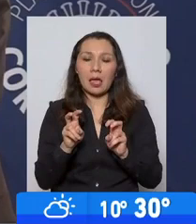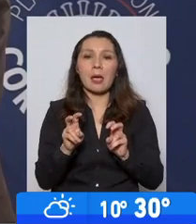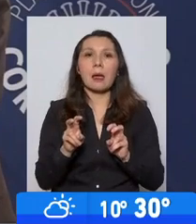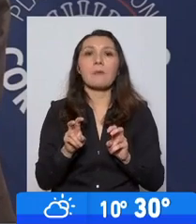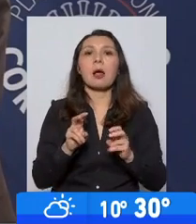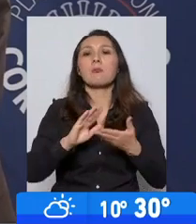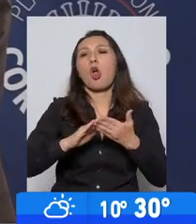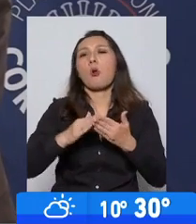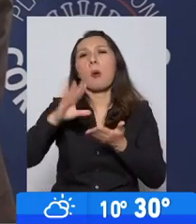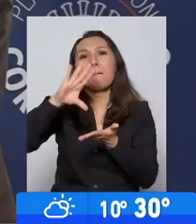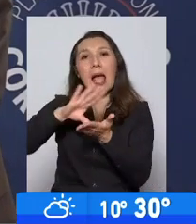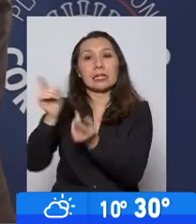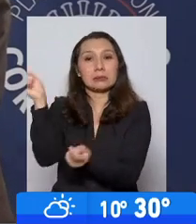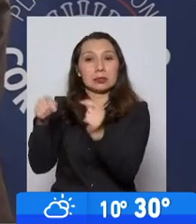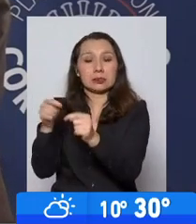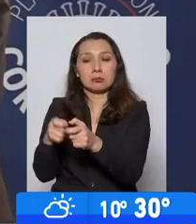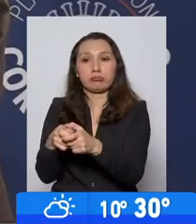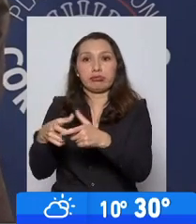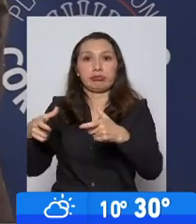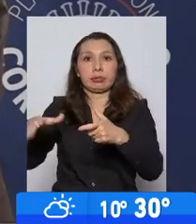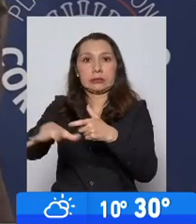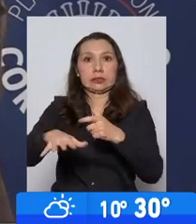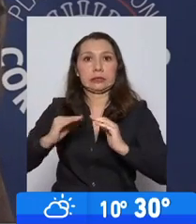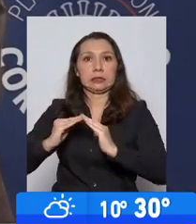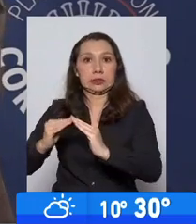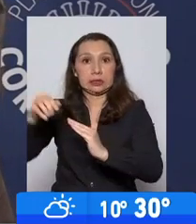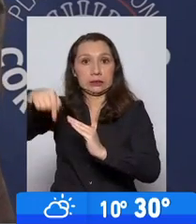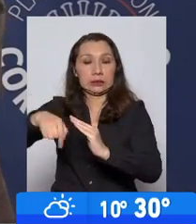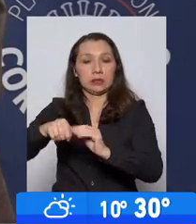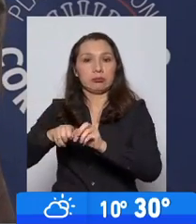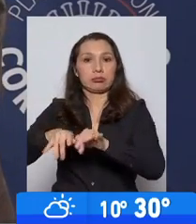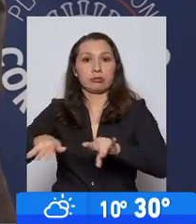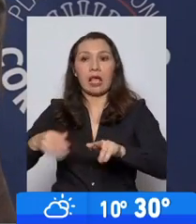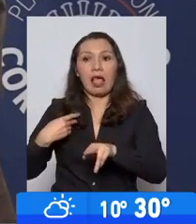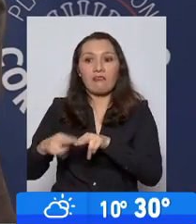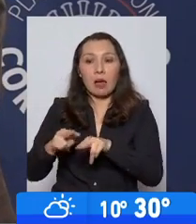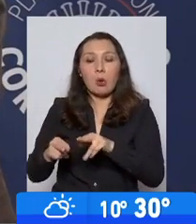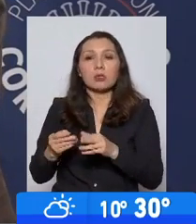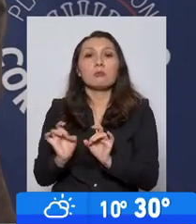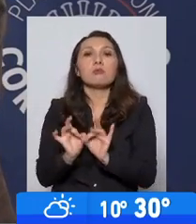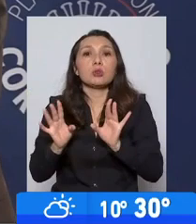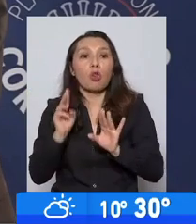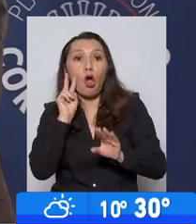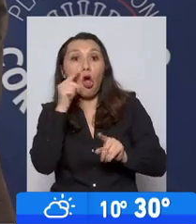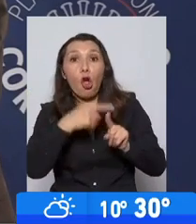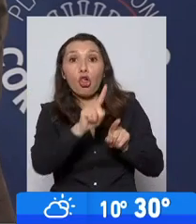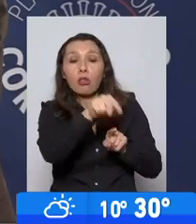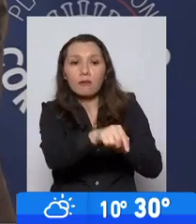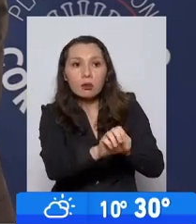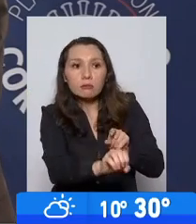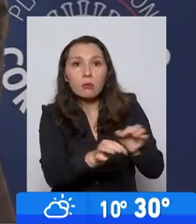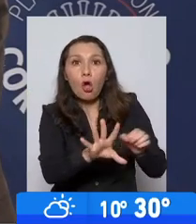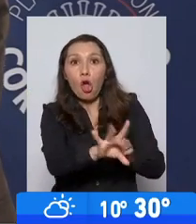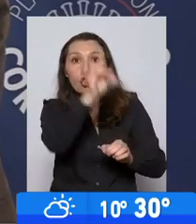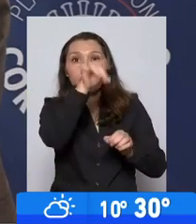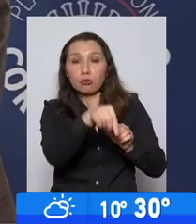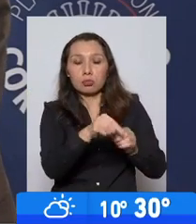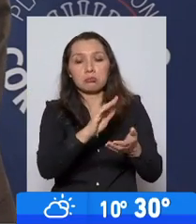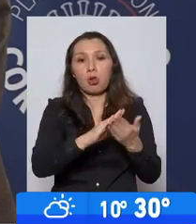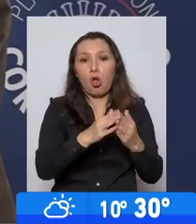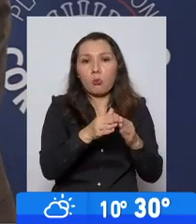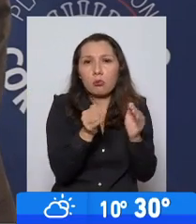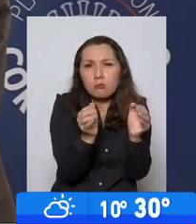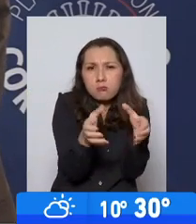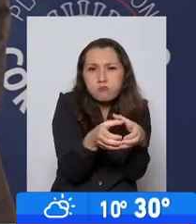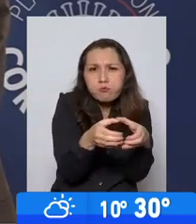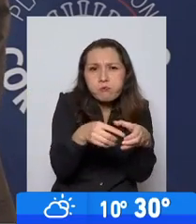en una comunidad extranjera que hubo un brote, y lo que estamos haciendo y lo que vamos a hacer en cada caso en que se produzca eso, en que en una comunidad